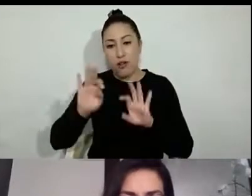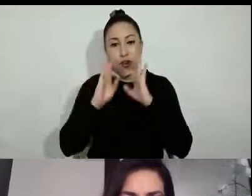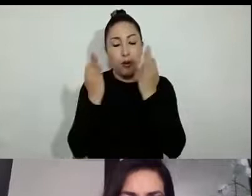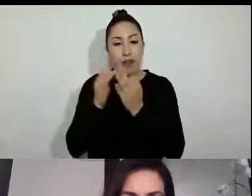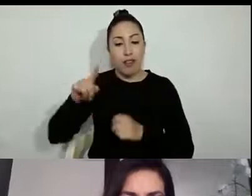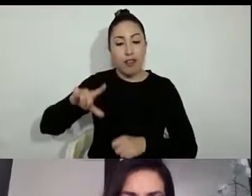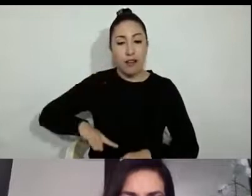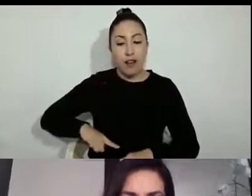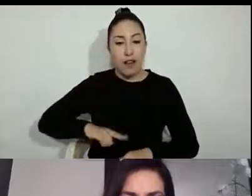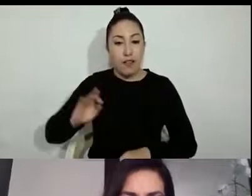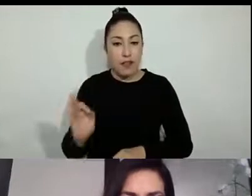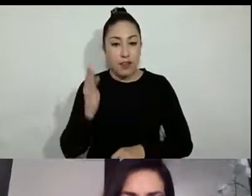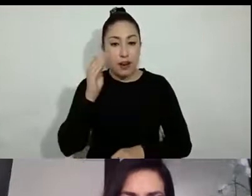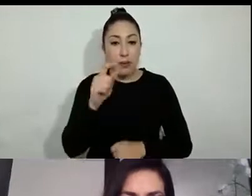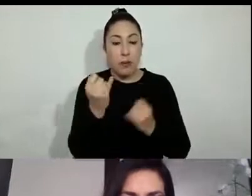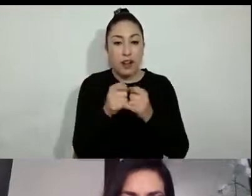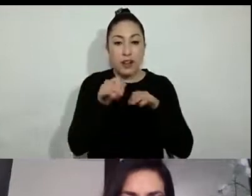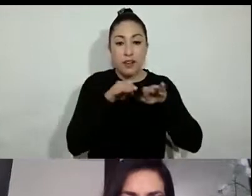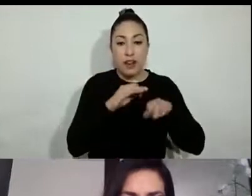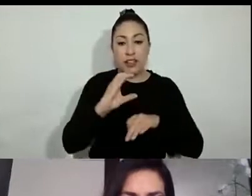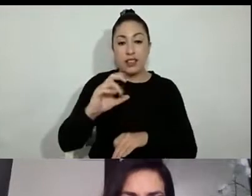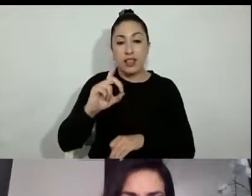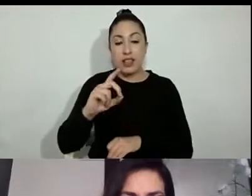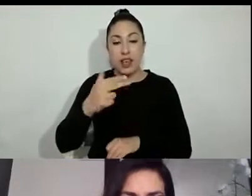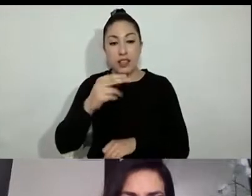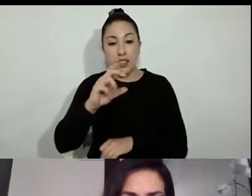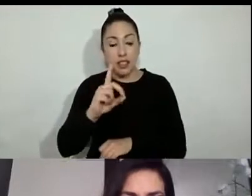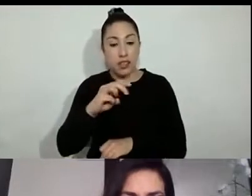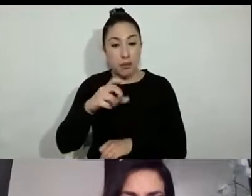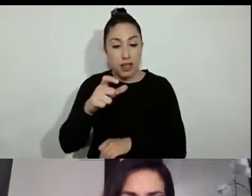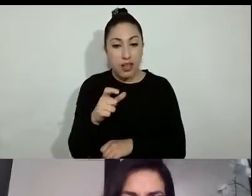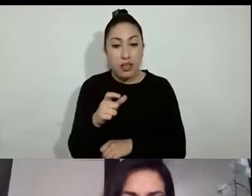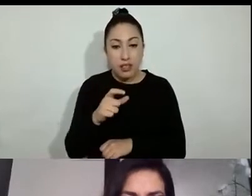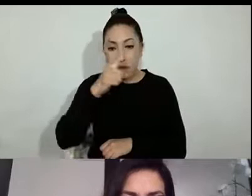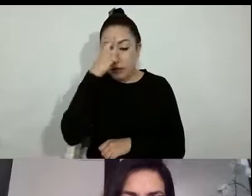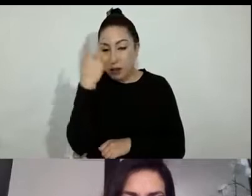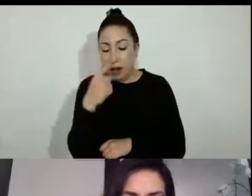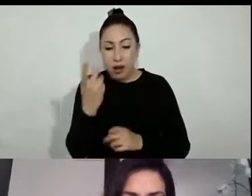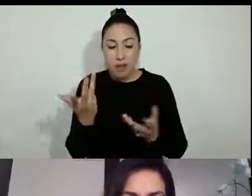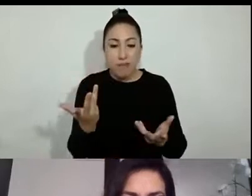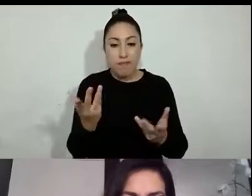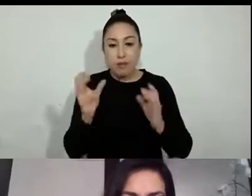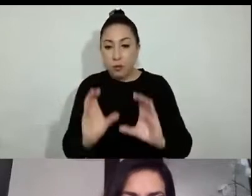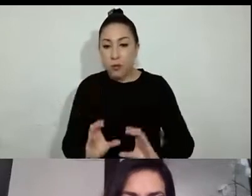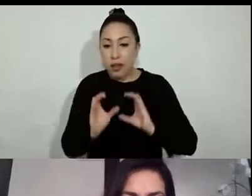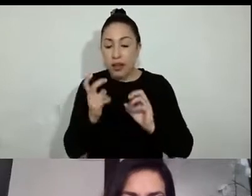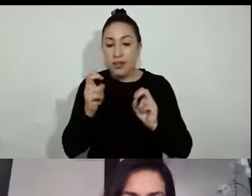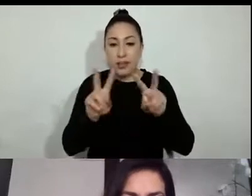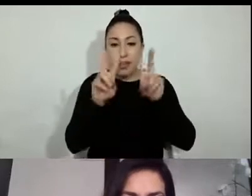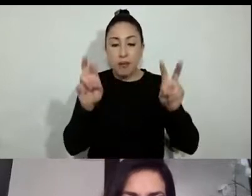a la propia comisión en velar porque su